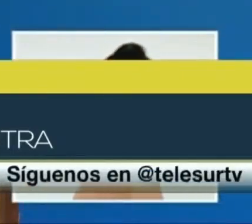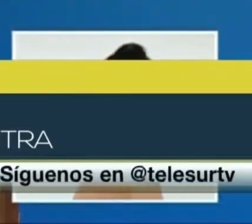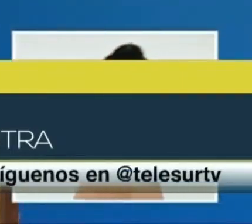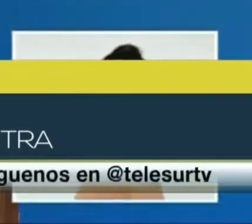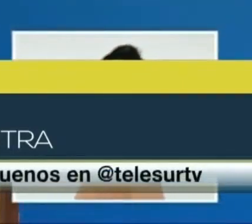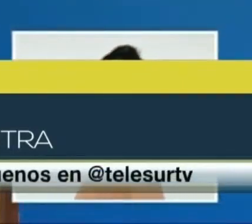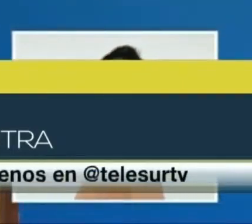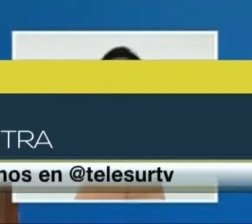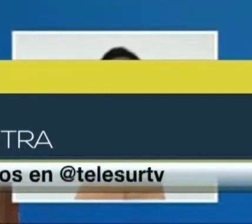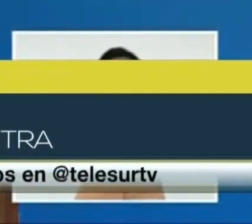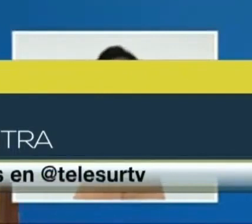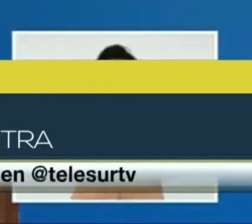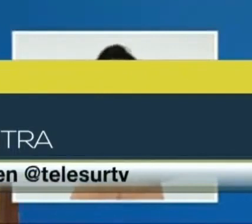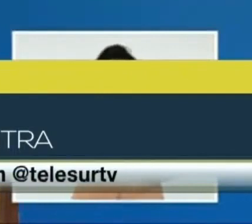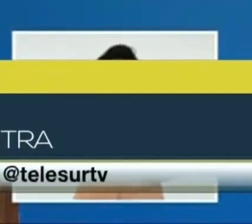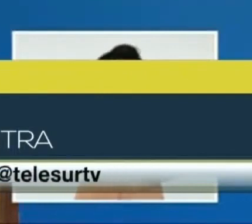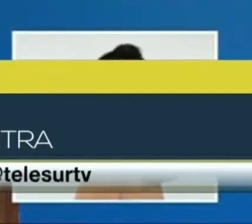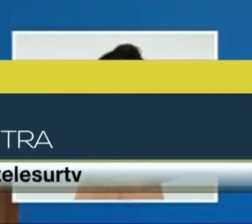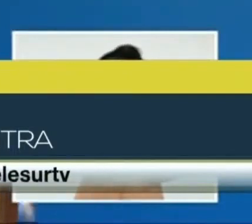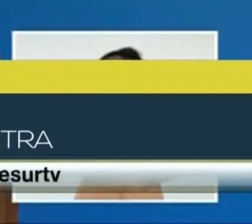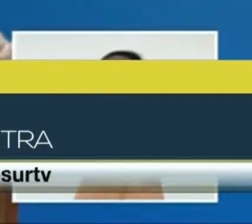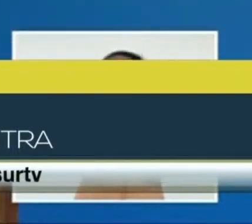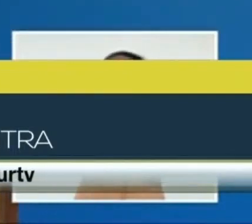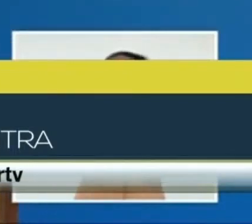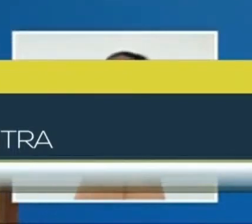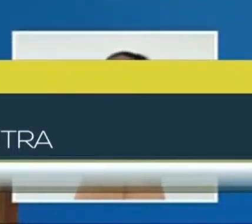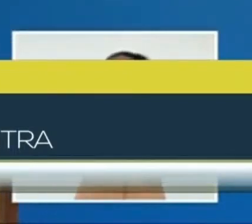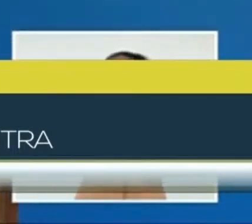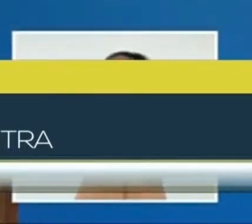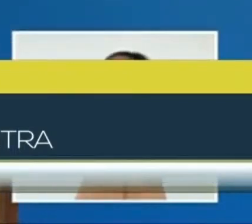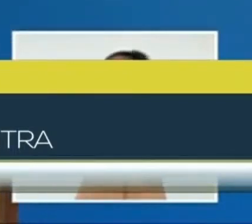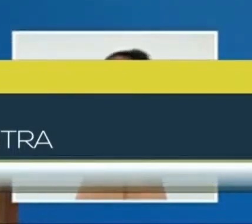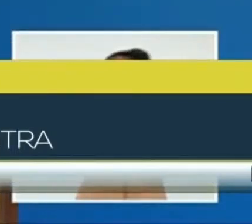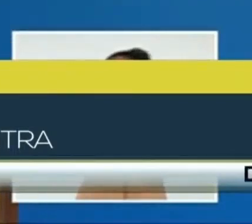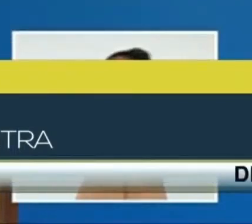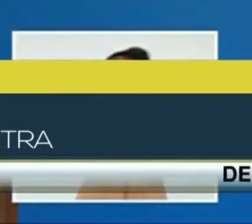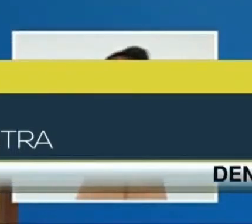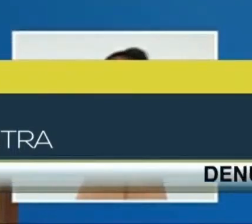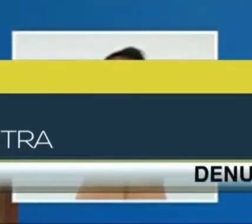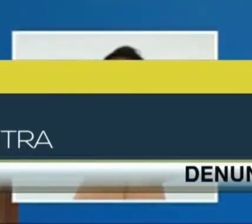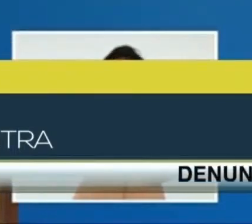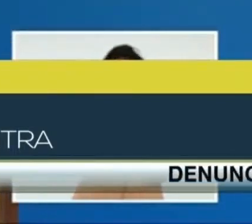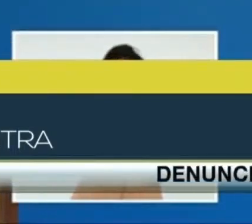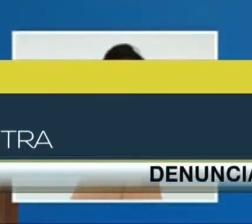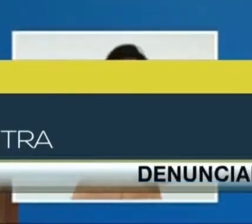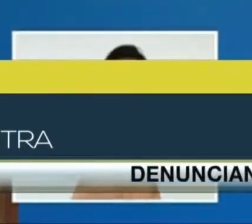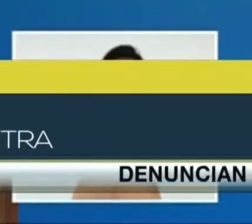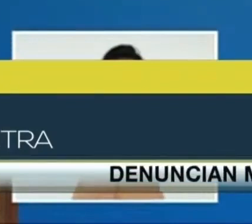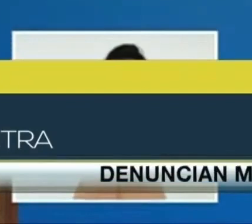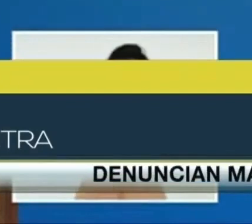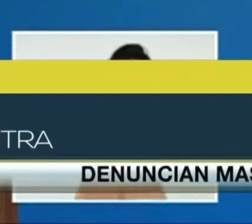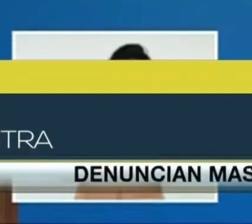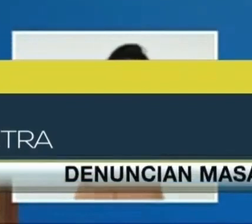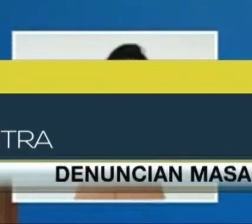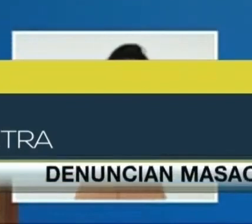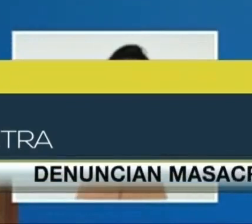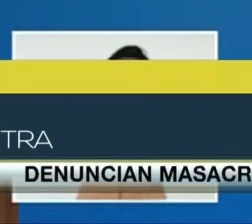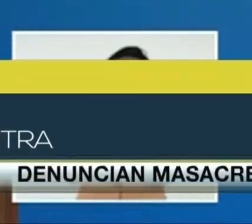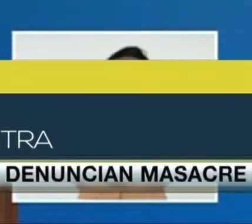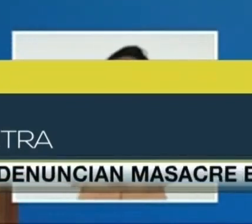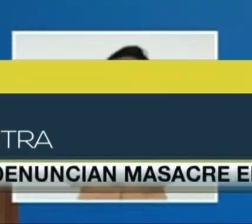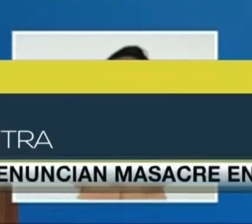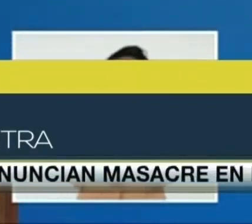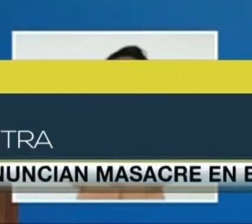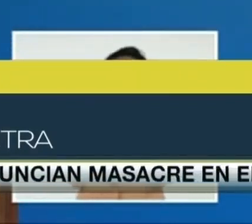la compañía Western Union. Y afirmo e invito a alguien que piense distinto,